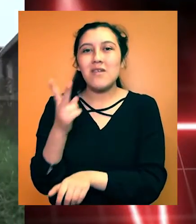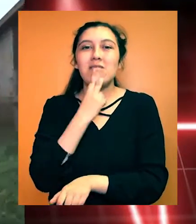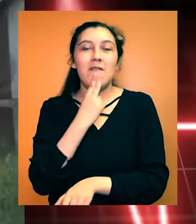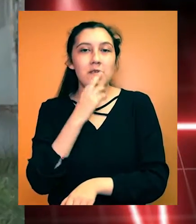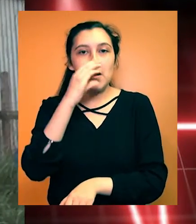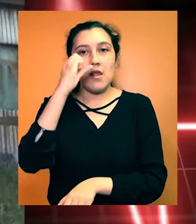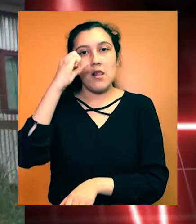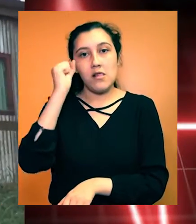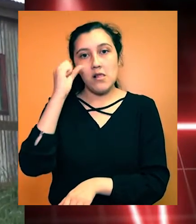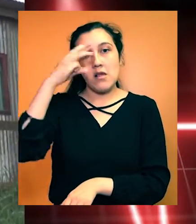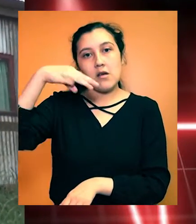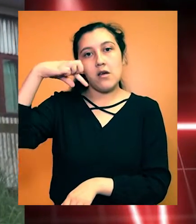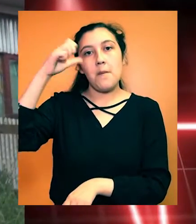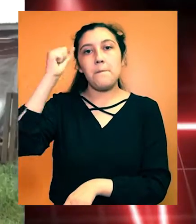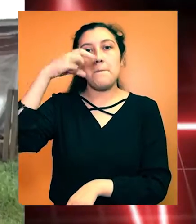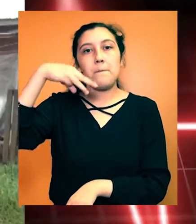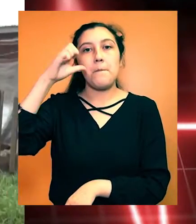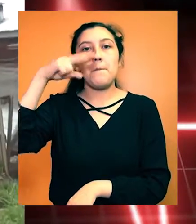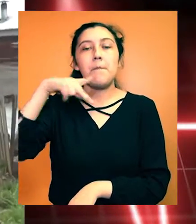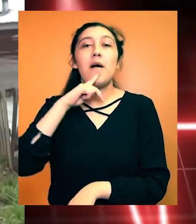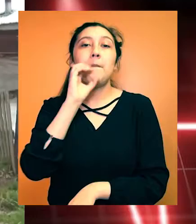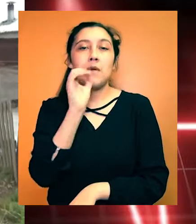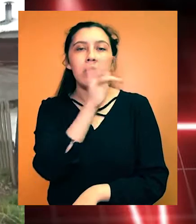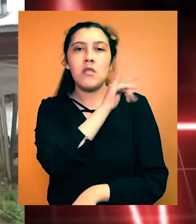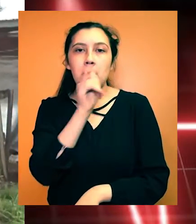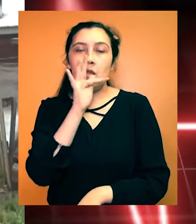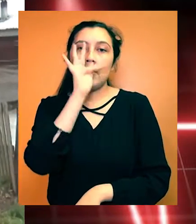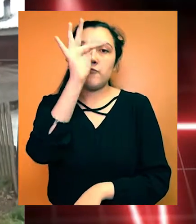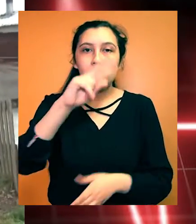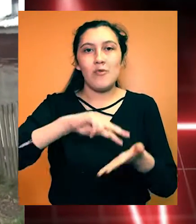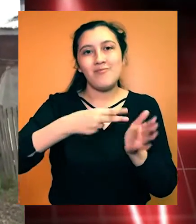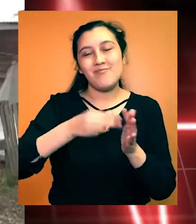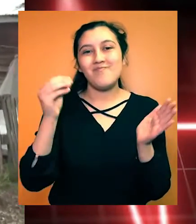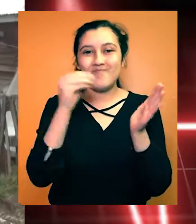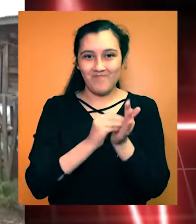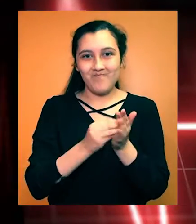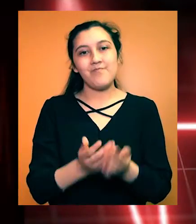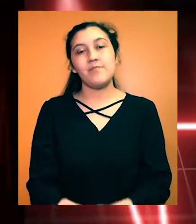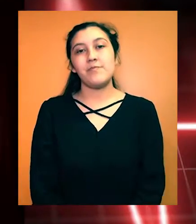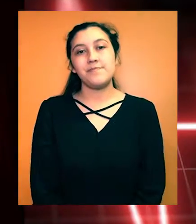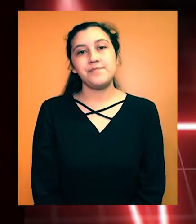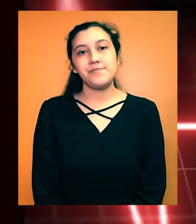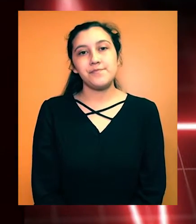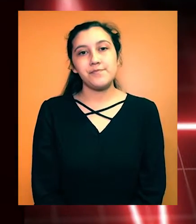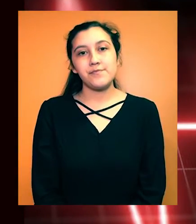viven en este campamento para no tener que lamentar en un futuro una desgracia mayor.